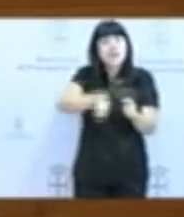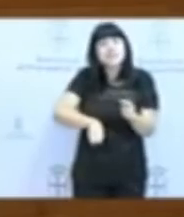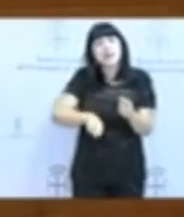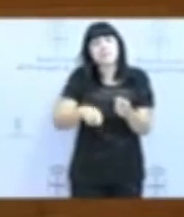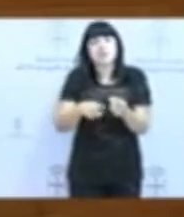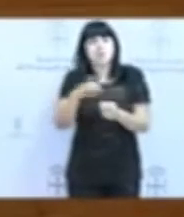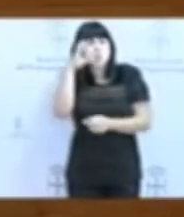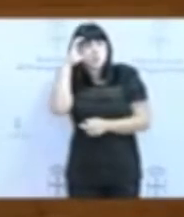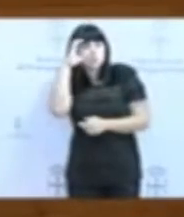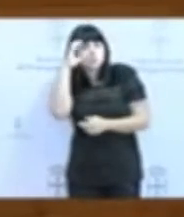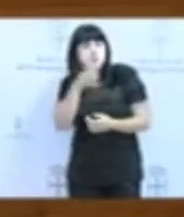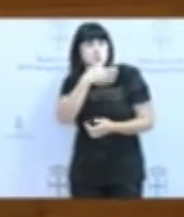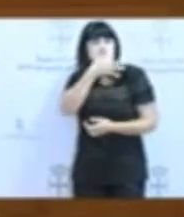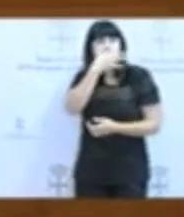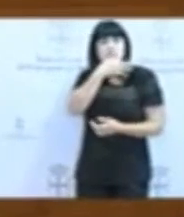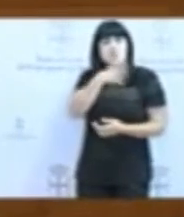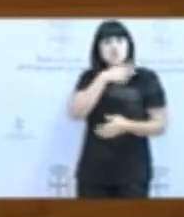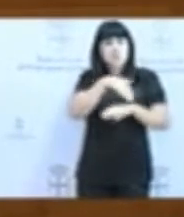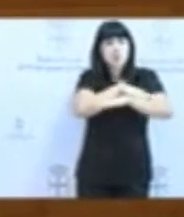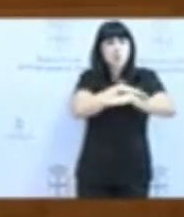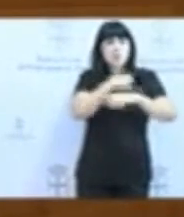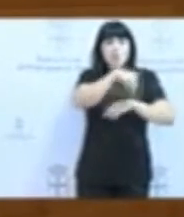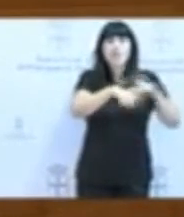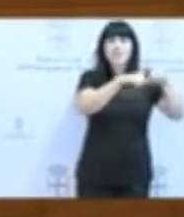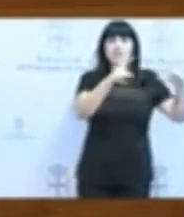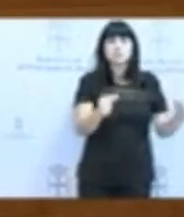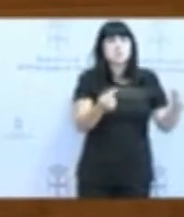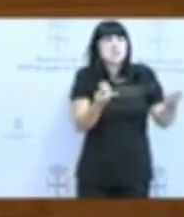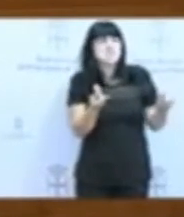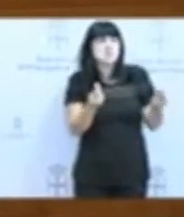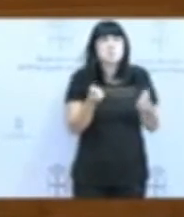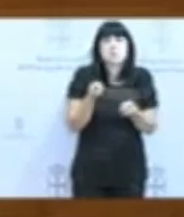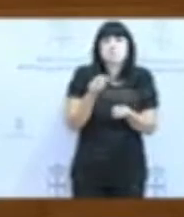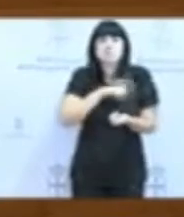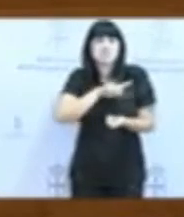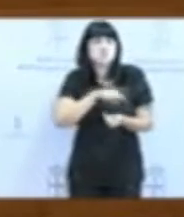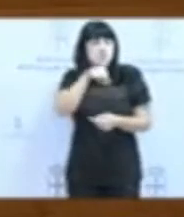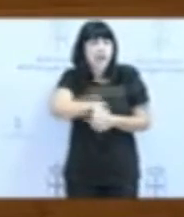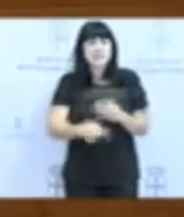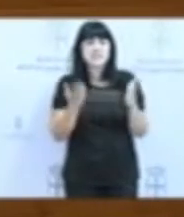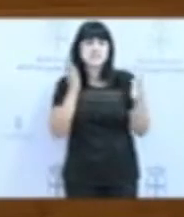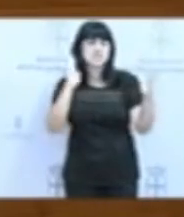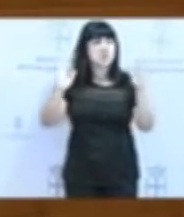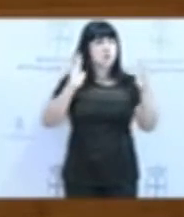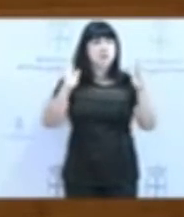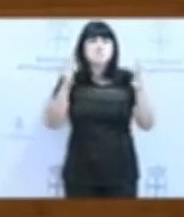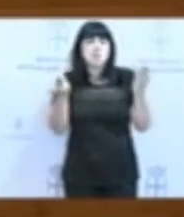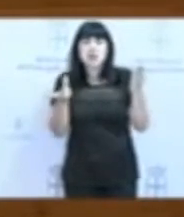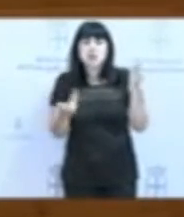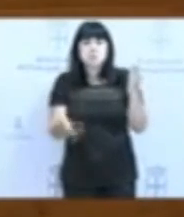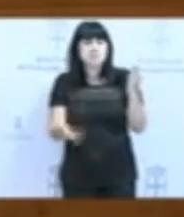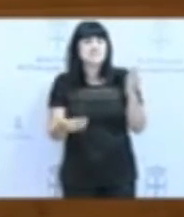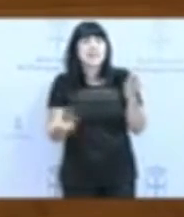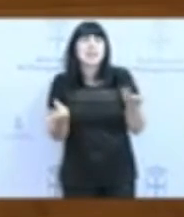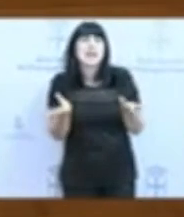de cierta indolencia por parte del gobierno asturiano, ¿no? Da la sensación de que no puede pasar nada este curso político y que estamos condenados a